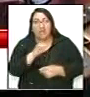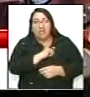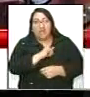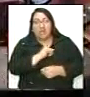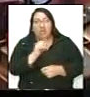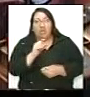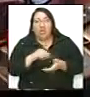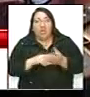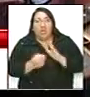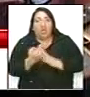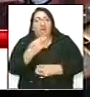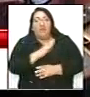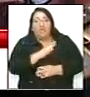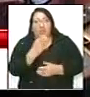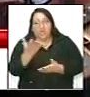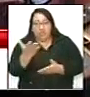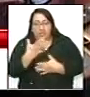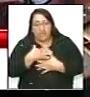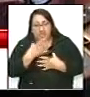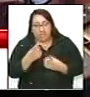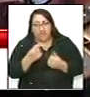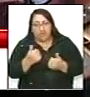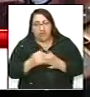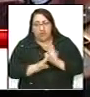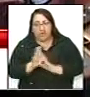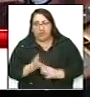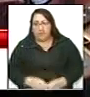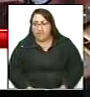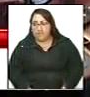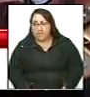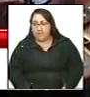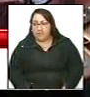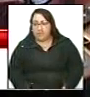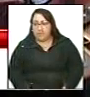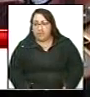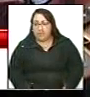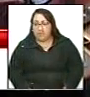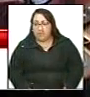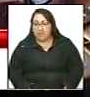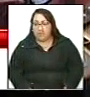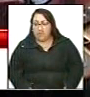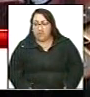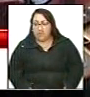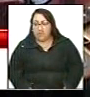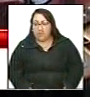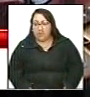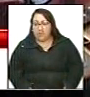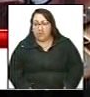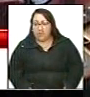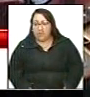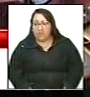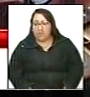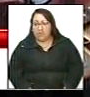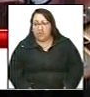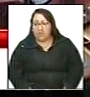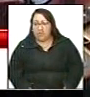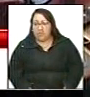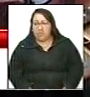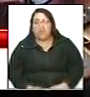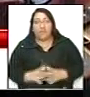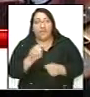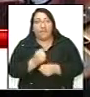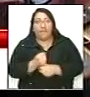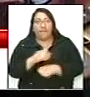no, a la nueva fiscal de la Nación, a quien le deseamos los mayores éxitos y las bendiciones, porque sé que es una persona creyente que además tiene una gran labor por